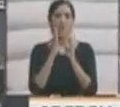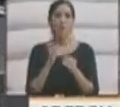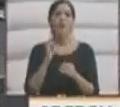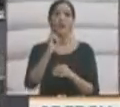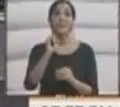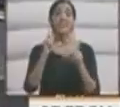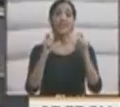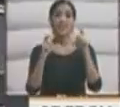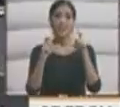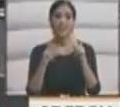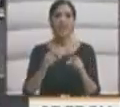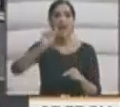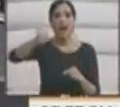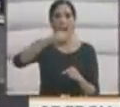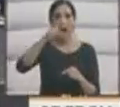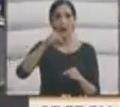de